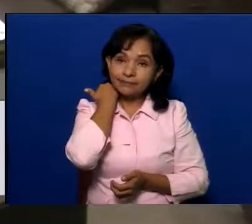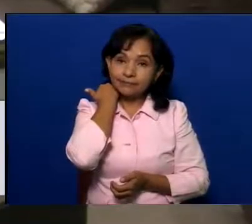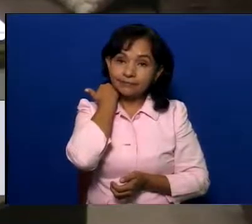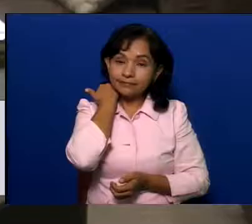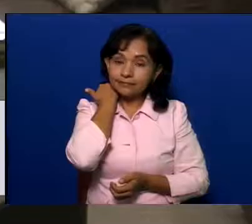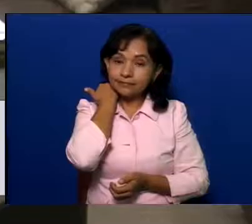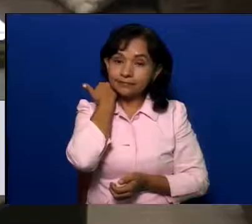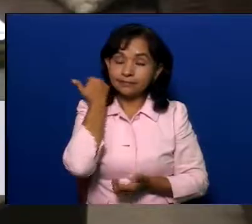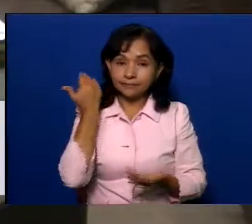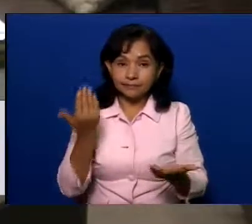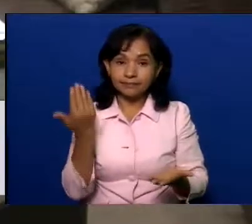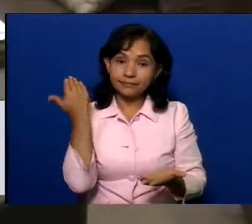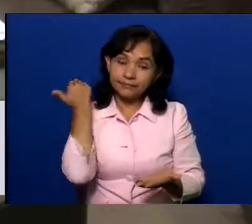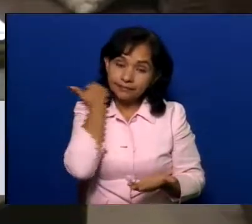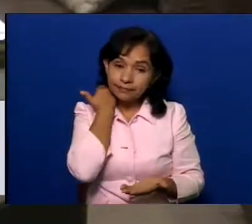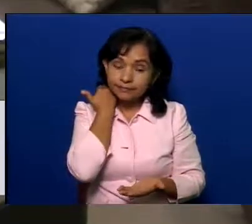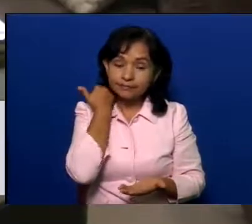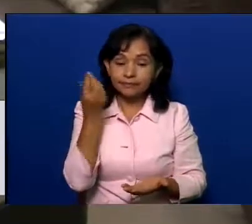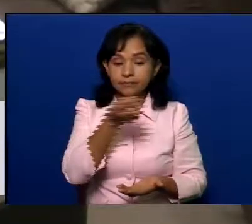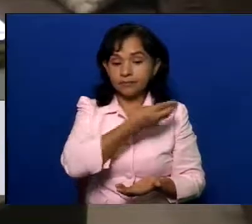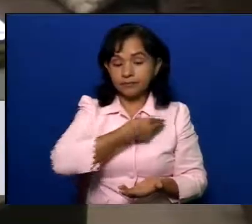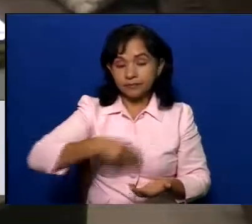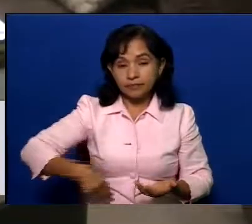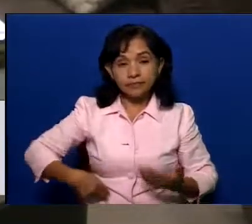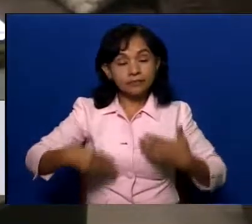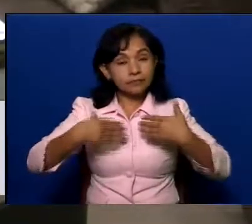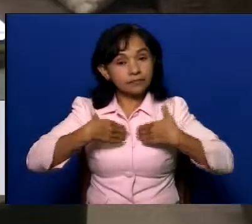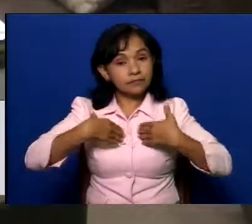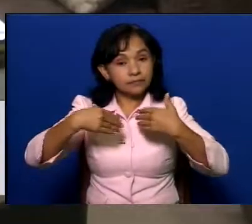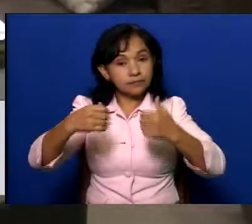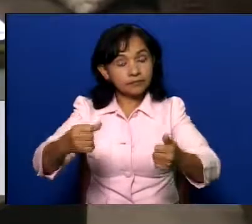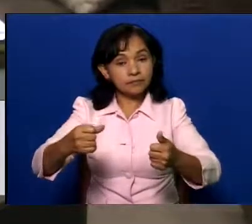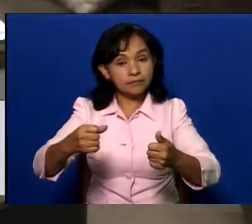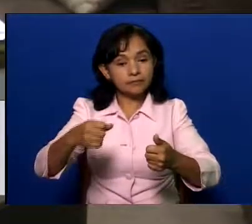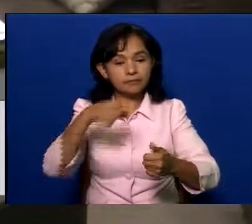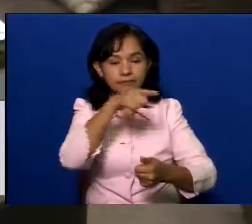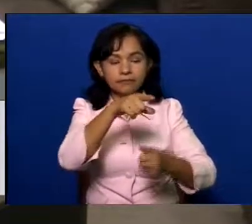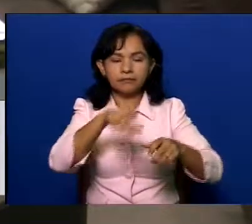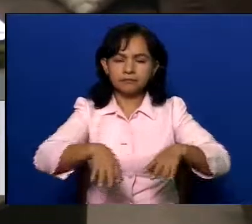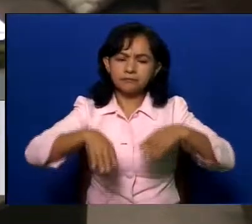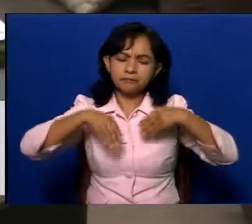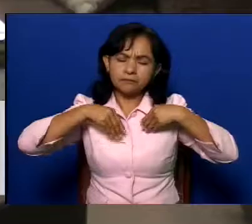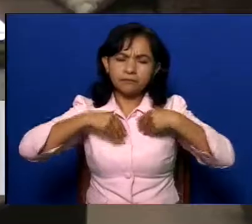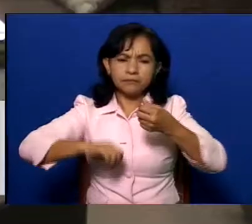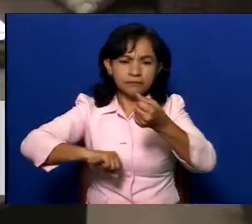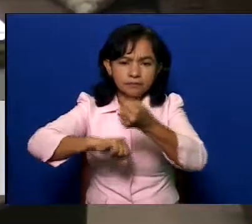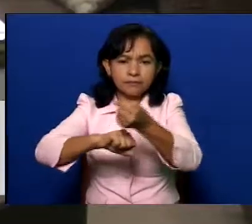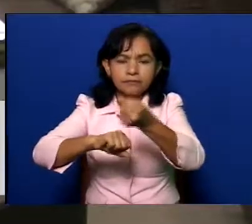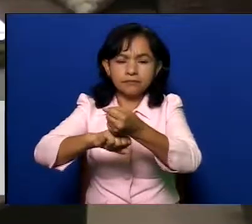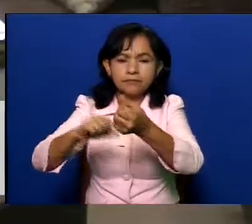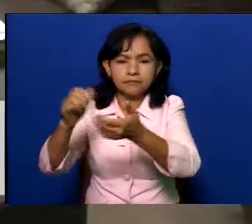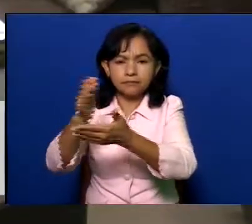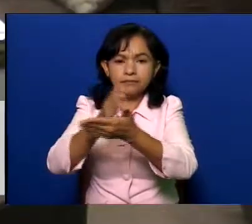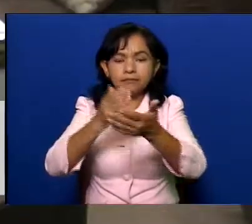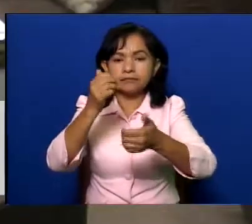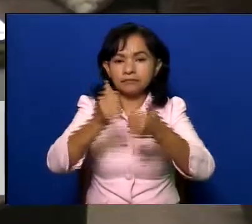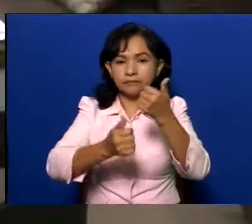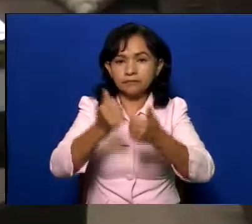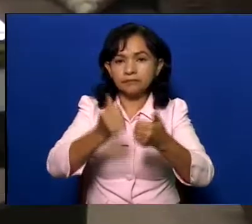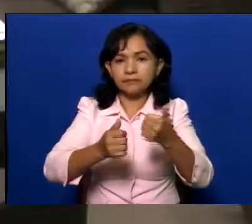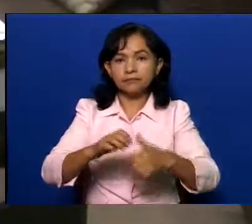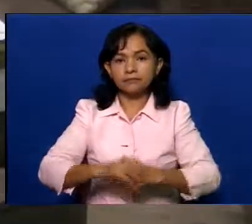Exacto, entonces sí, esos hospitales ya van a tener algún equipamiento dirigido hacia ese esfuerzo. Y en los próximos 2 años